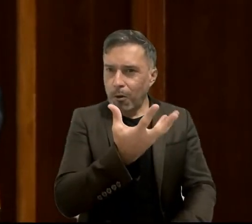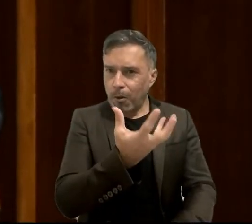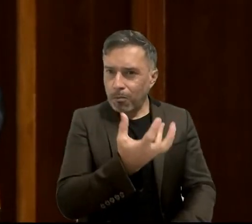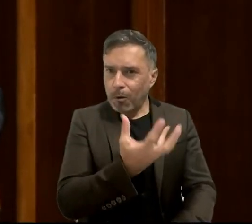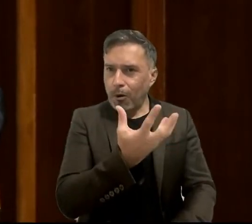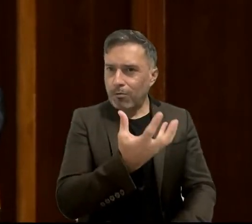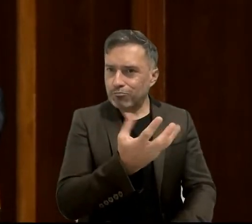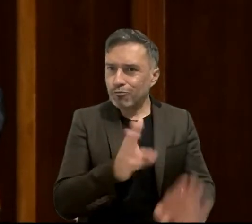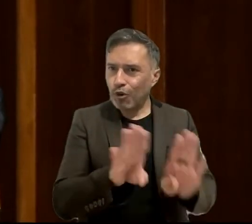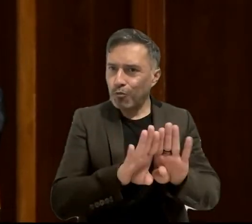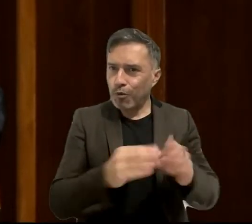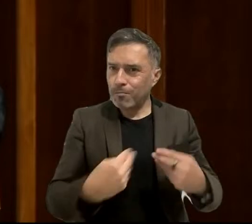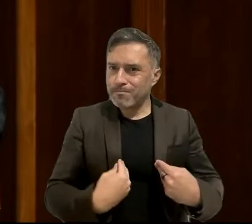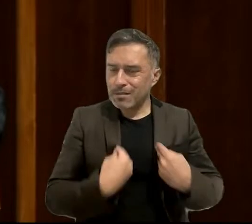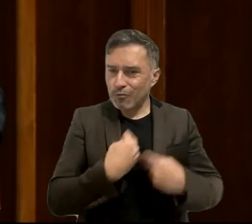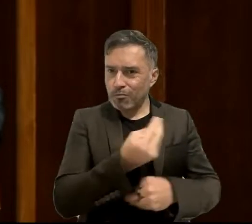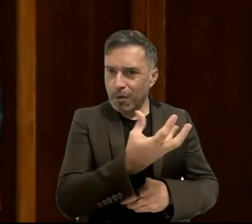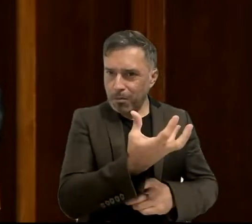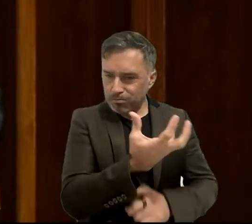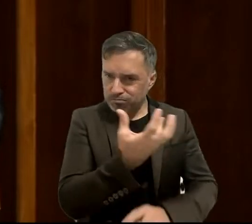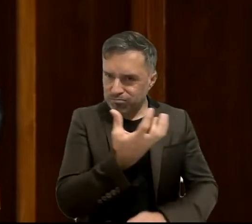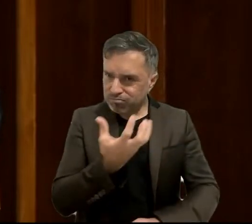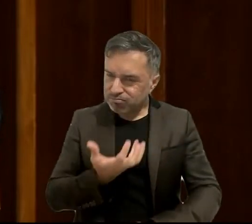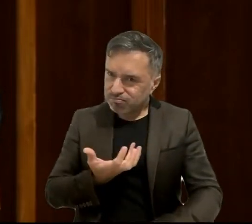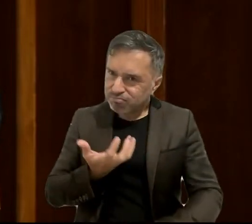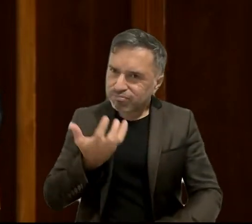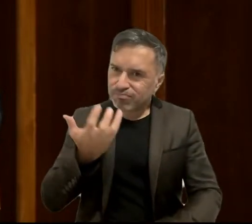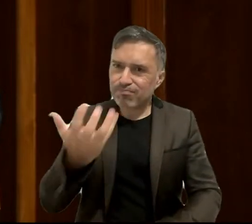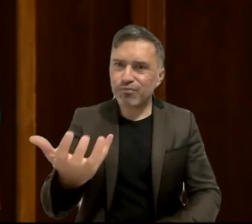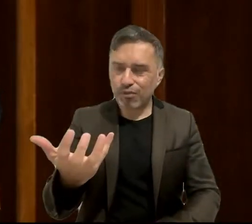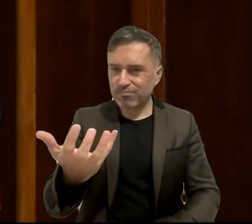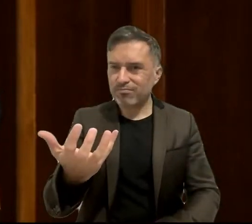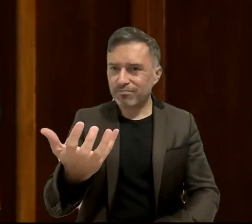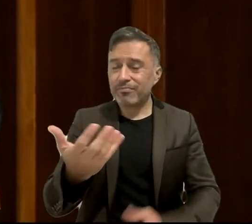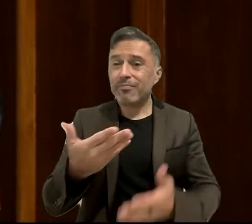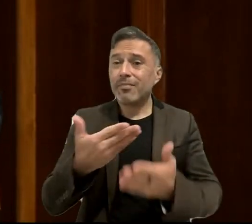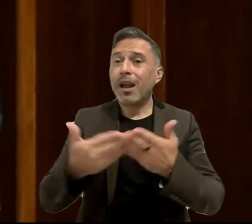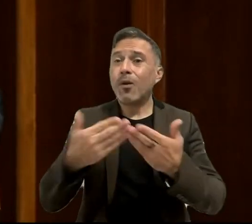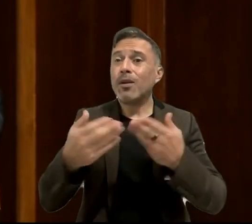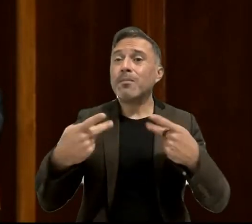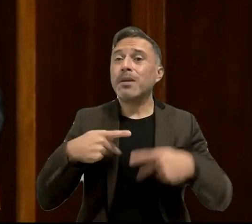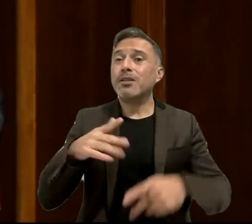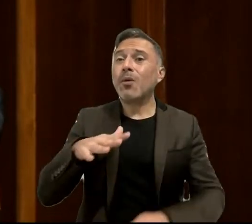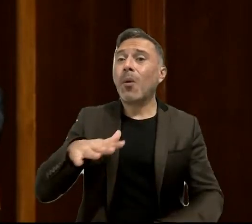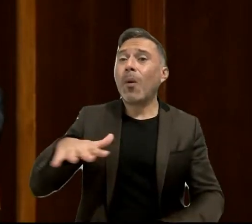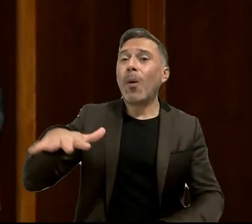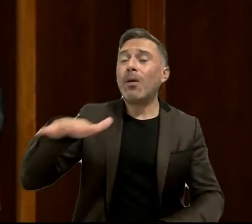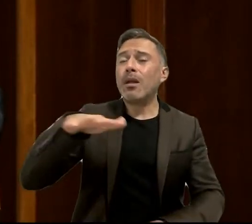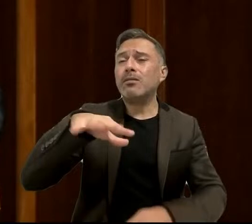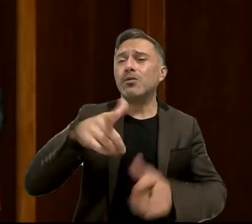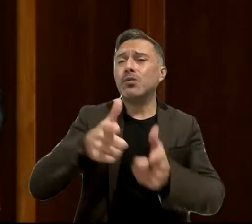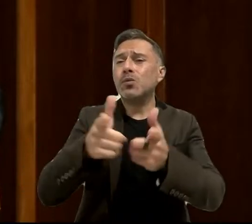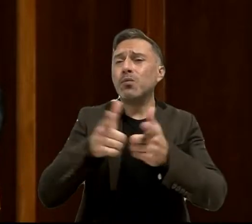Hay en medio de nuestra sociedad una clase desvalida,